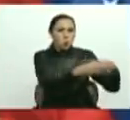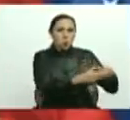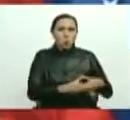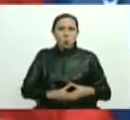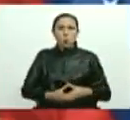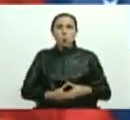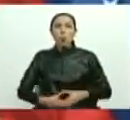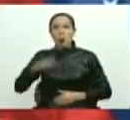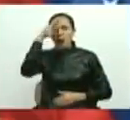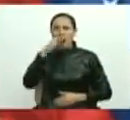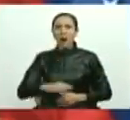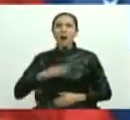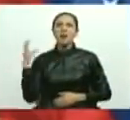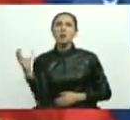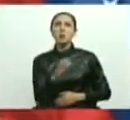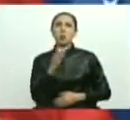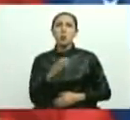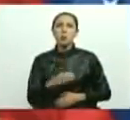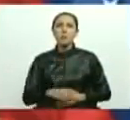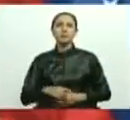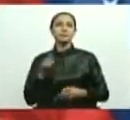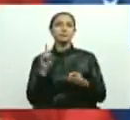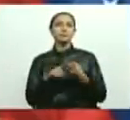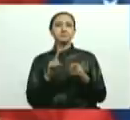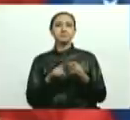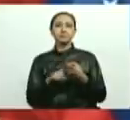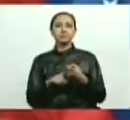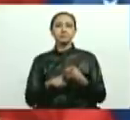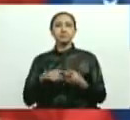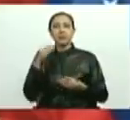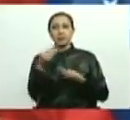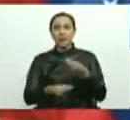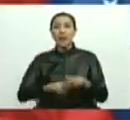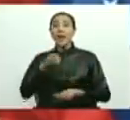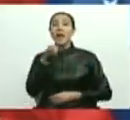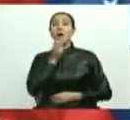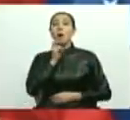a, uno, explotación de oro,